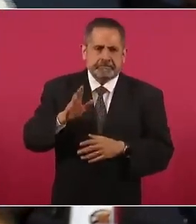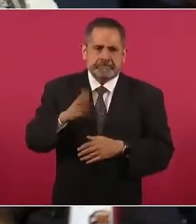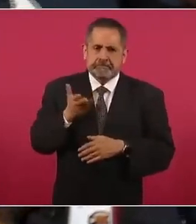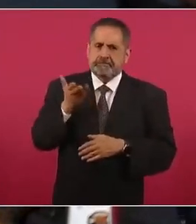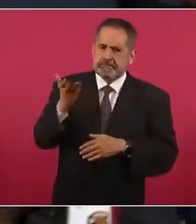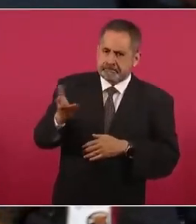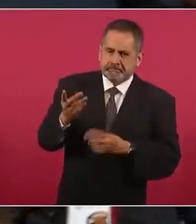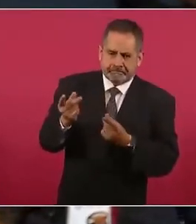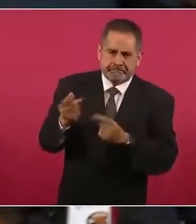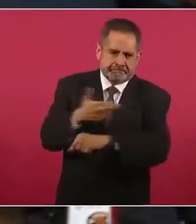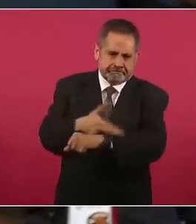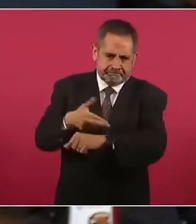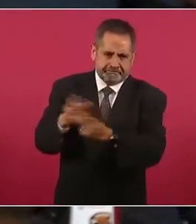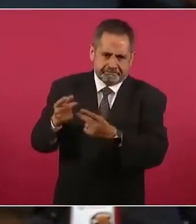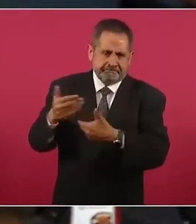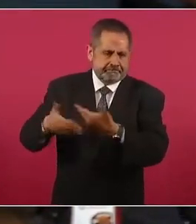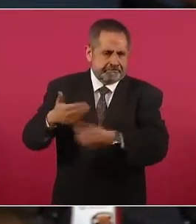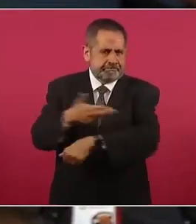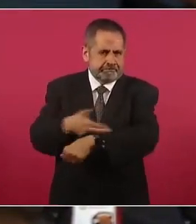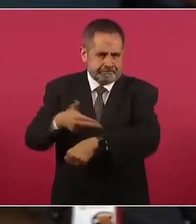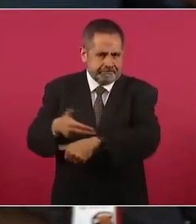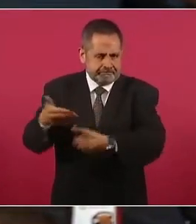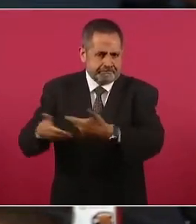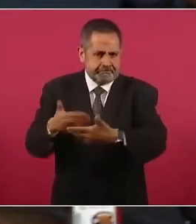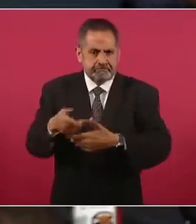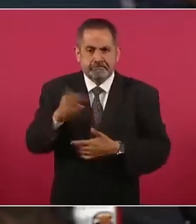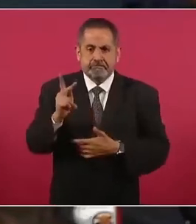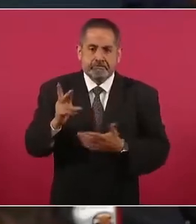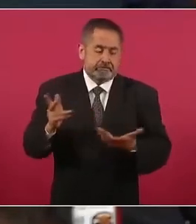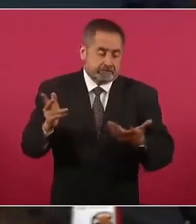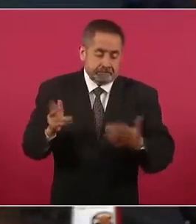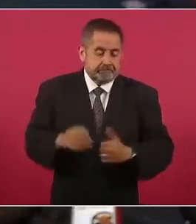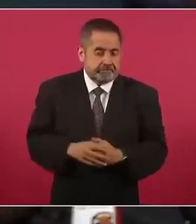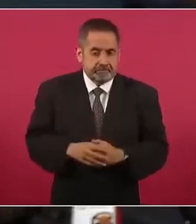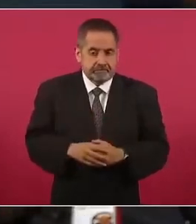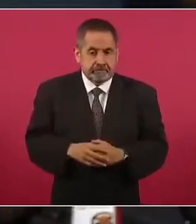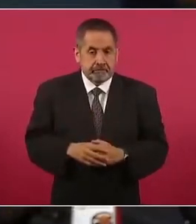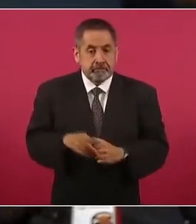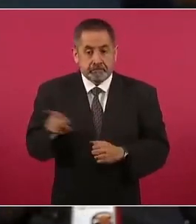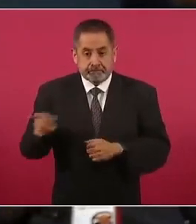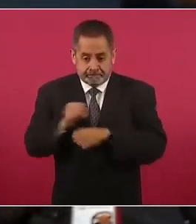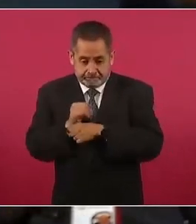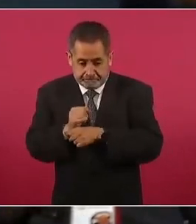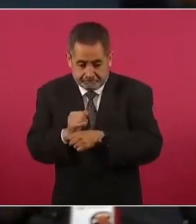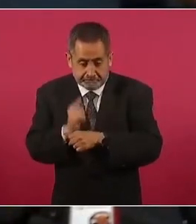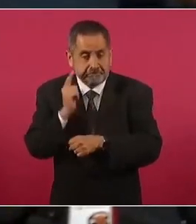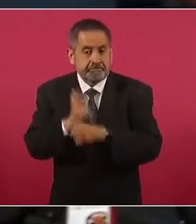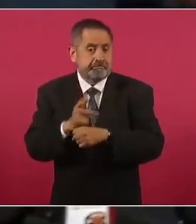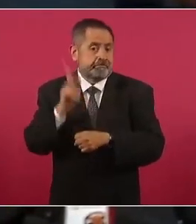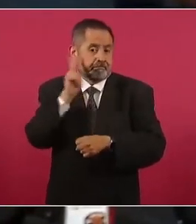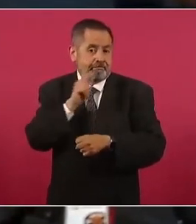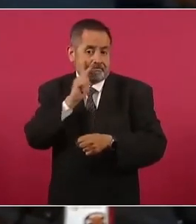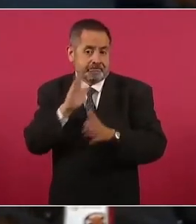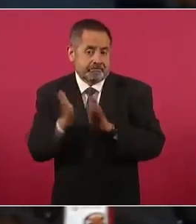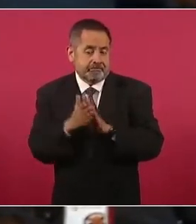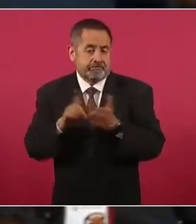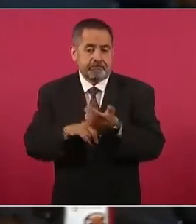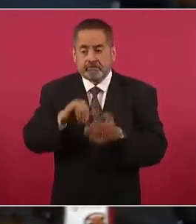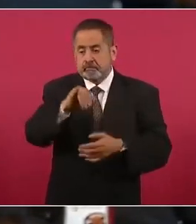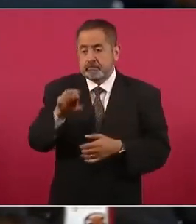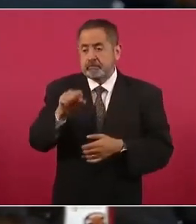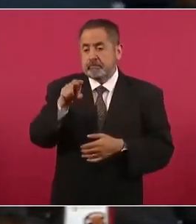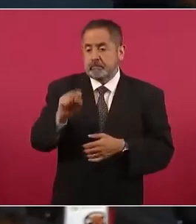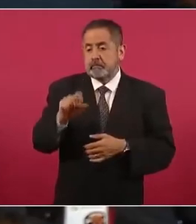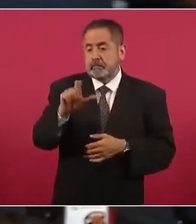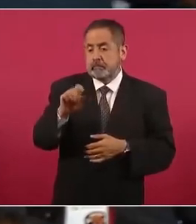pedido celeridad en los casos, pero en esta investigación sustentada de Jesús Lemus, que